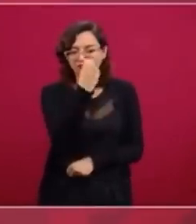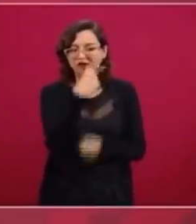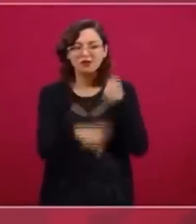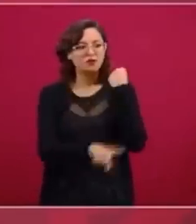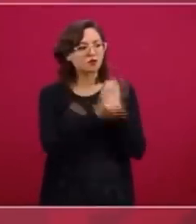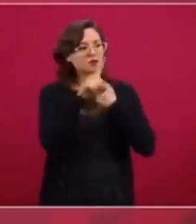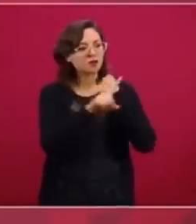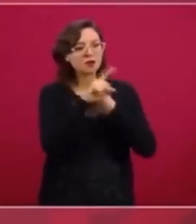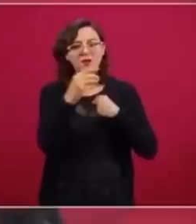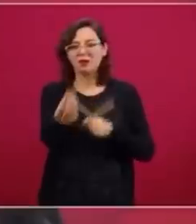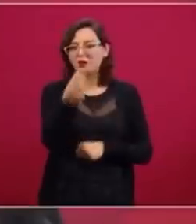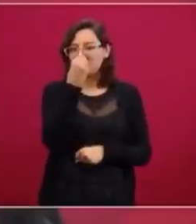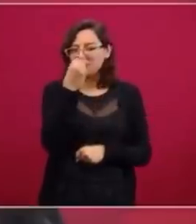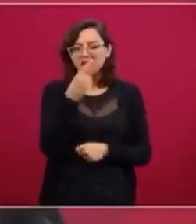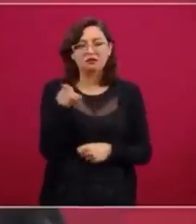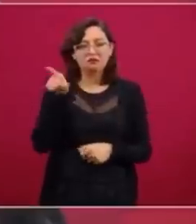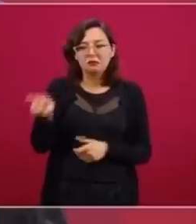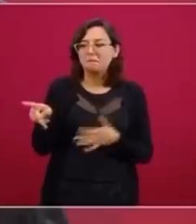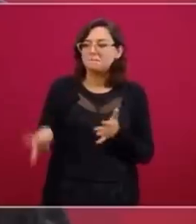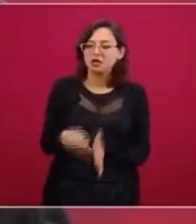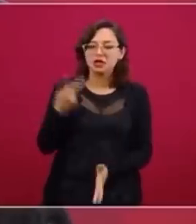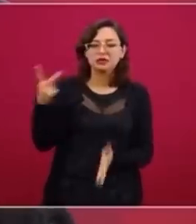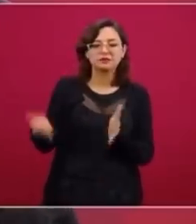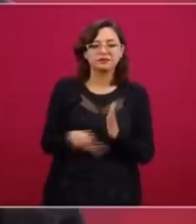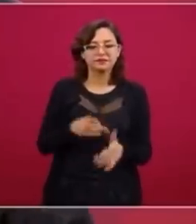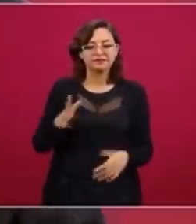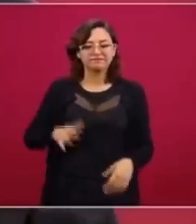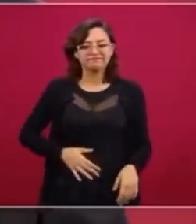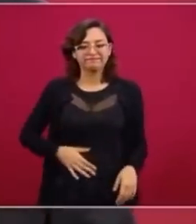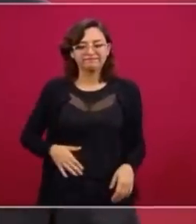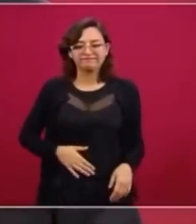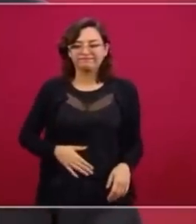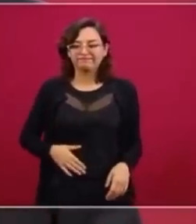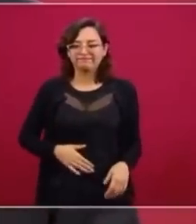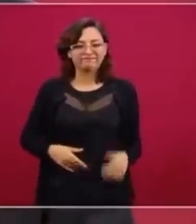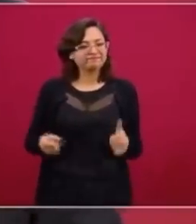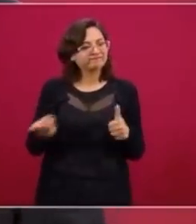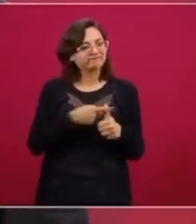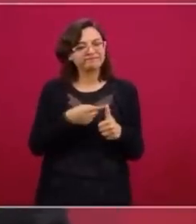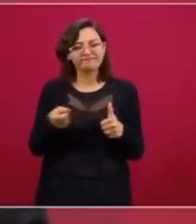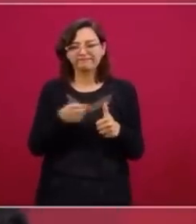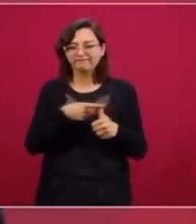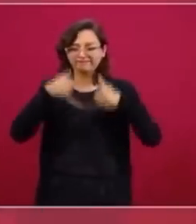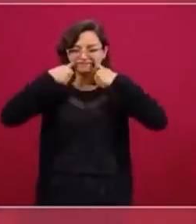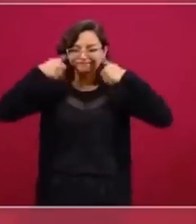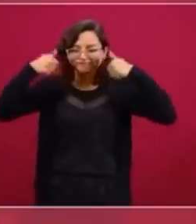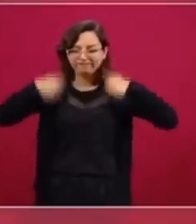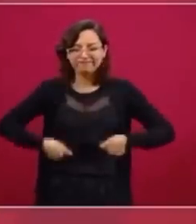comemos. La panza es primero